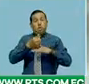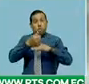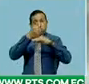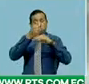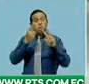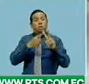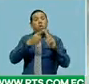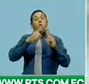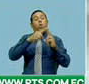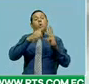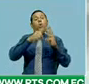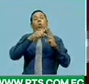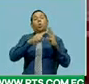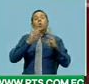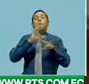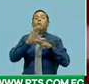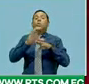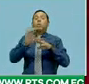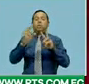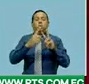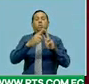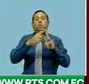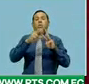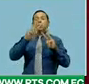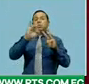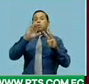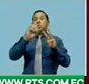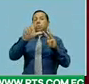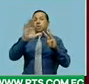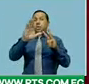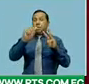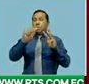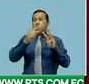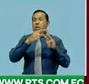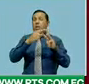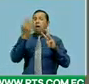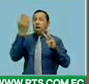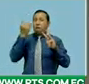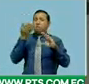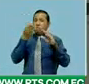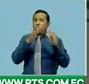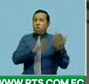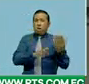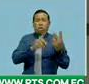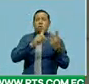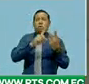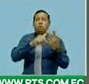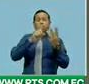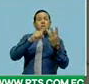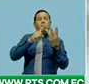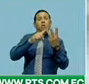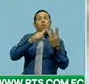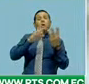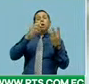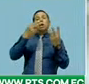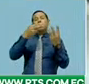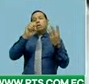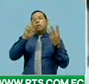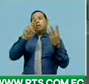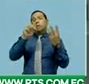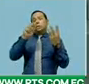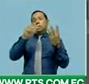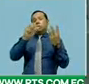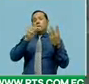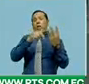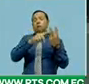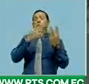dado positivo para COVID. Violeta Ávila falleció por complicaciones de esta enfermedad, mientras el concejal Hernán Salcedo